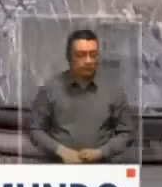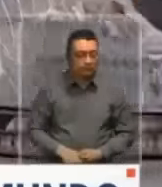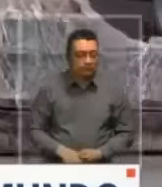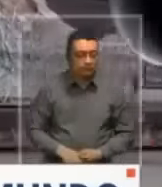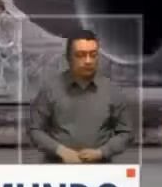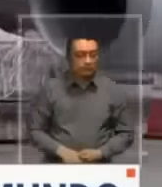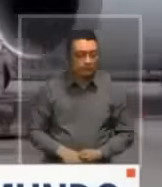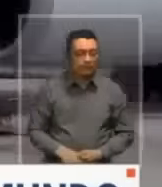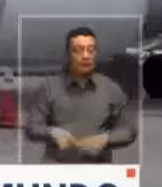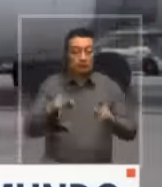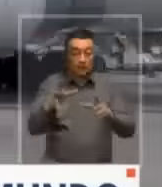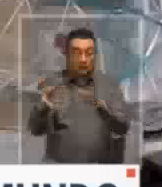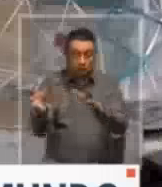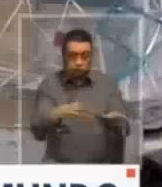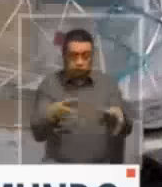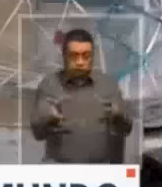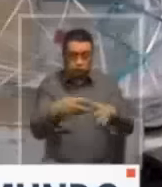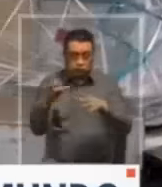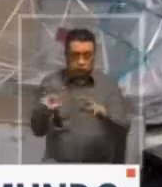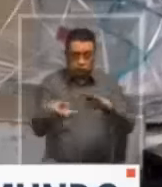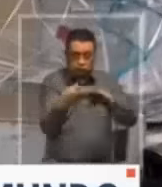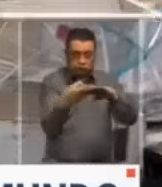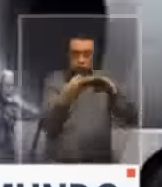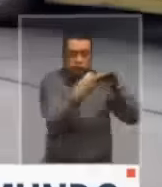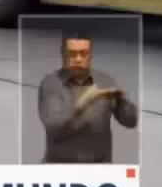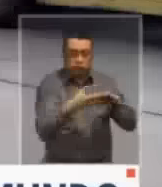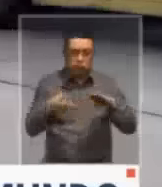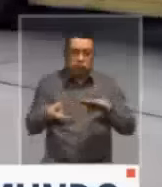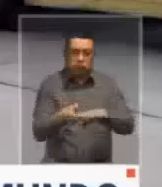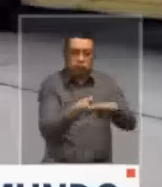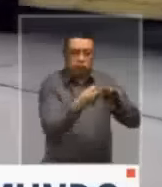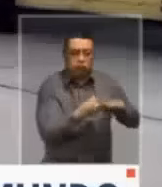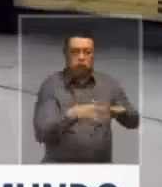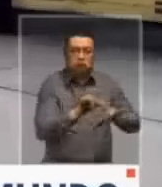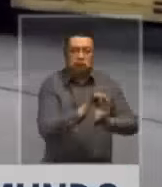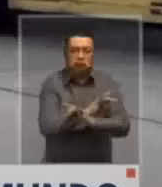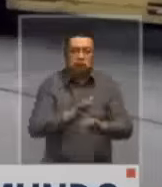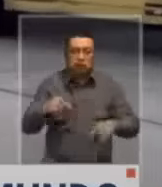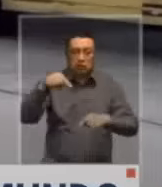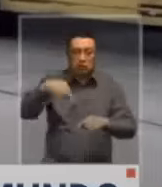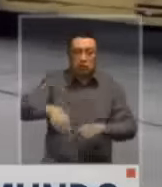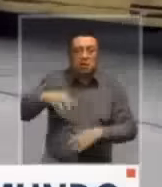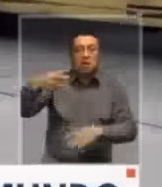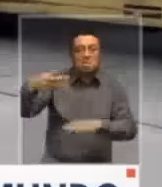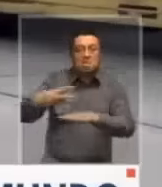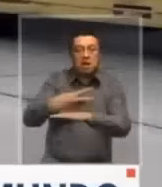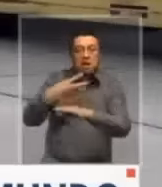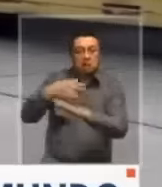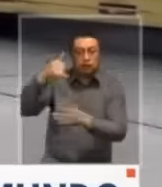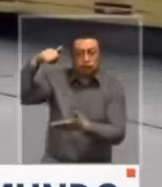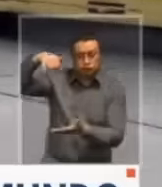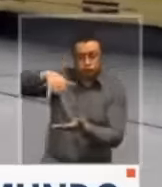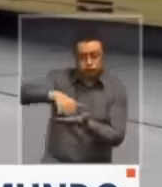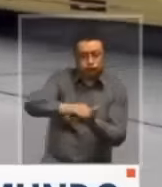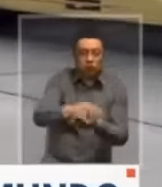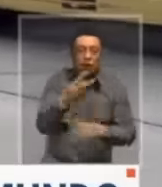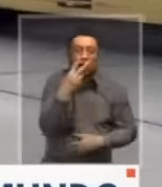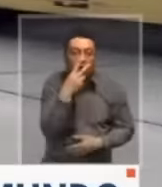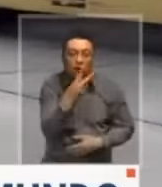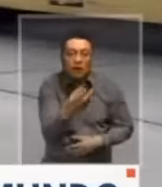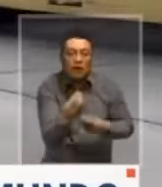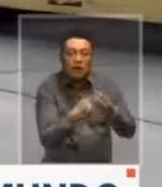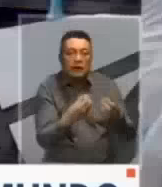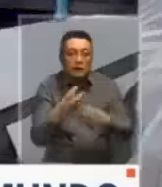Se produce la descarga en el aeropuerto. Plata. Ahí estuvimos. Ya aterrizamos aquí en Miami para seguir conociendo este proceso de las